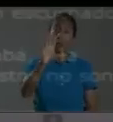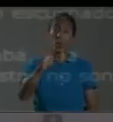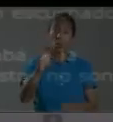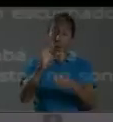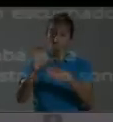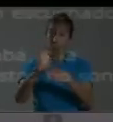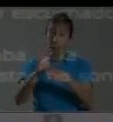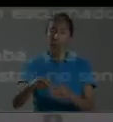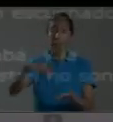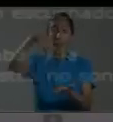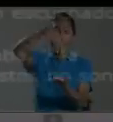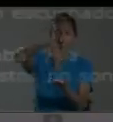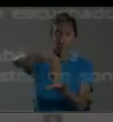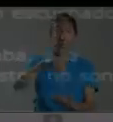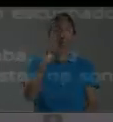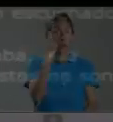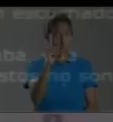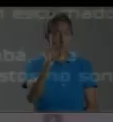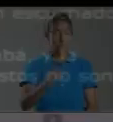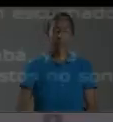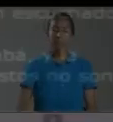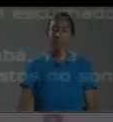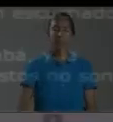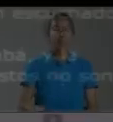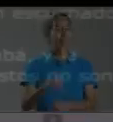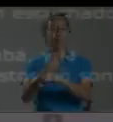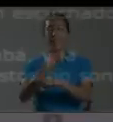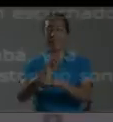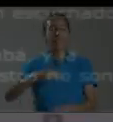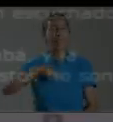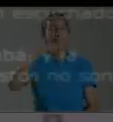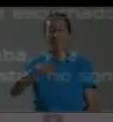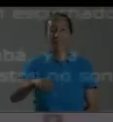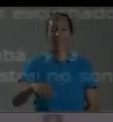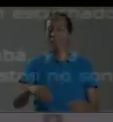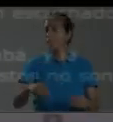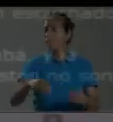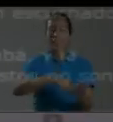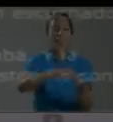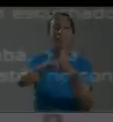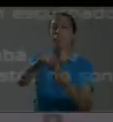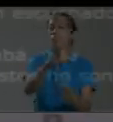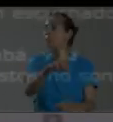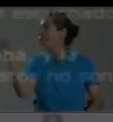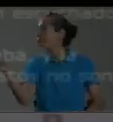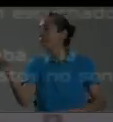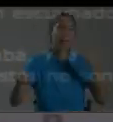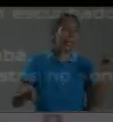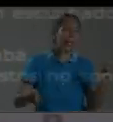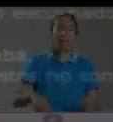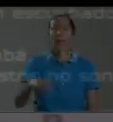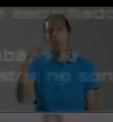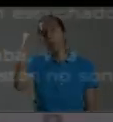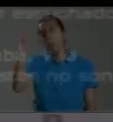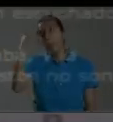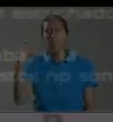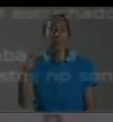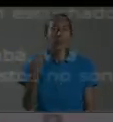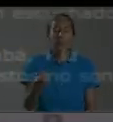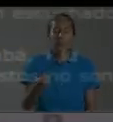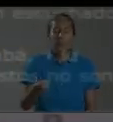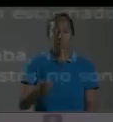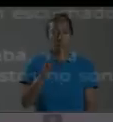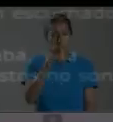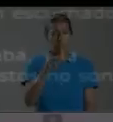Párense, es decir, ya dejen de estar de arriba para abajo. A ver, pensando que van